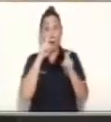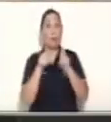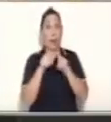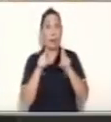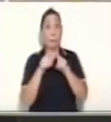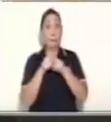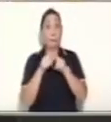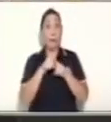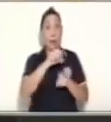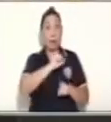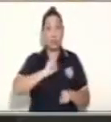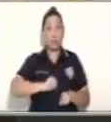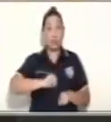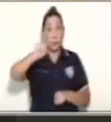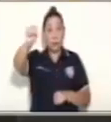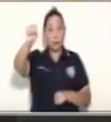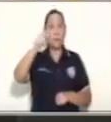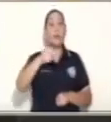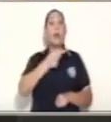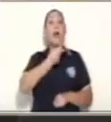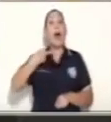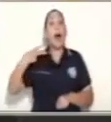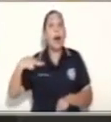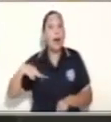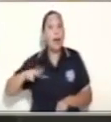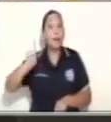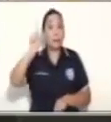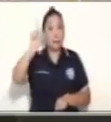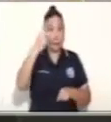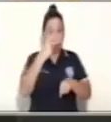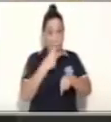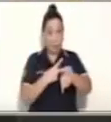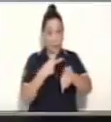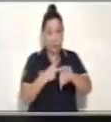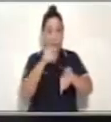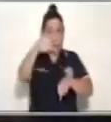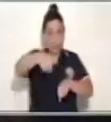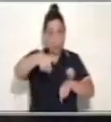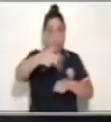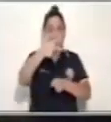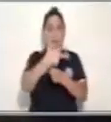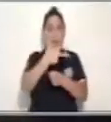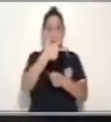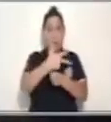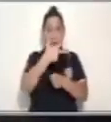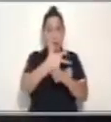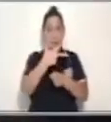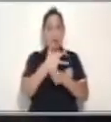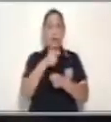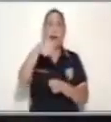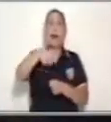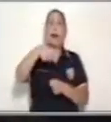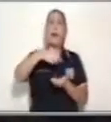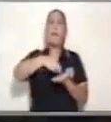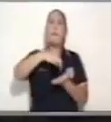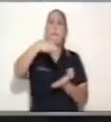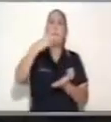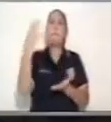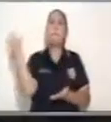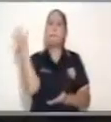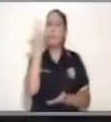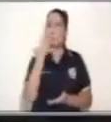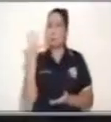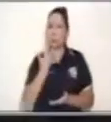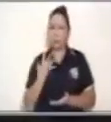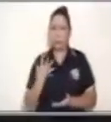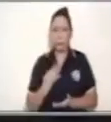Cuenta la historia que había en Guatemala un país muy lindo que vivía